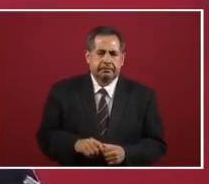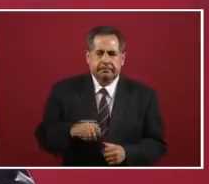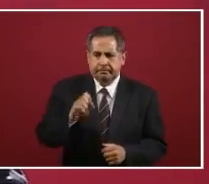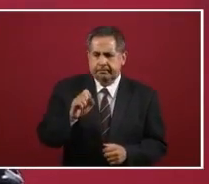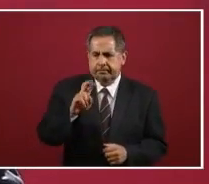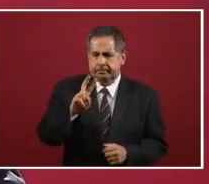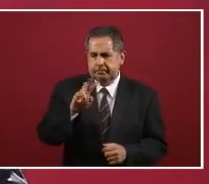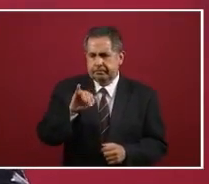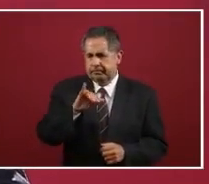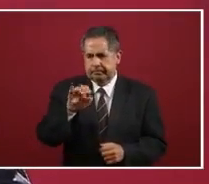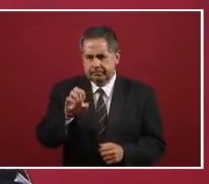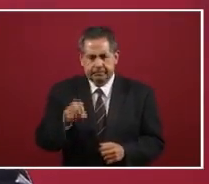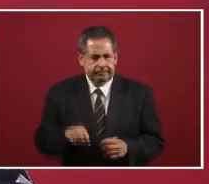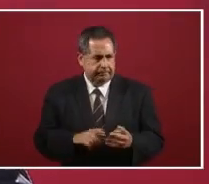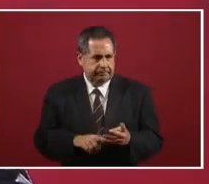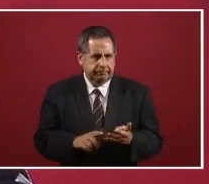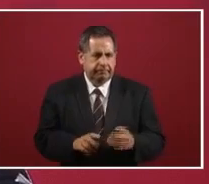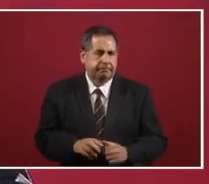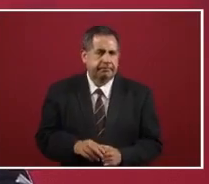Servige,